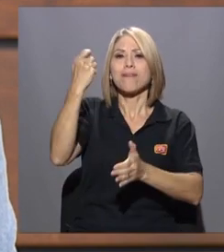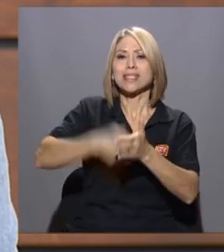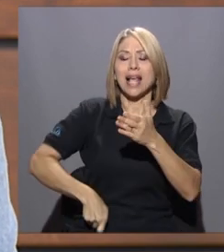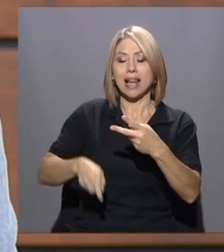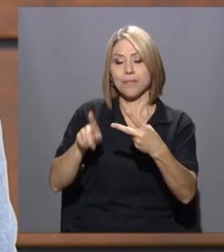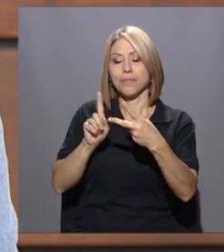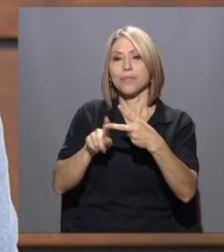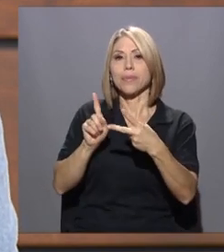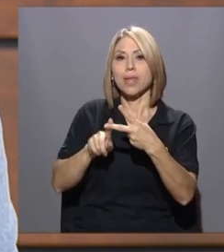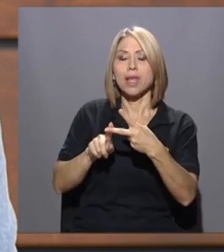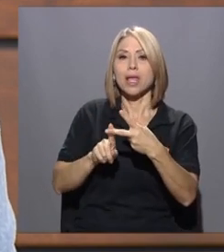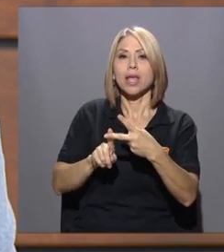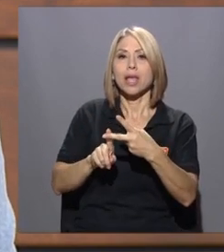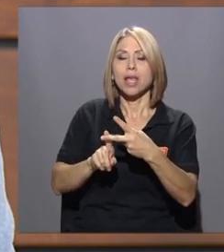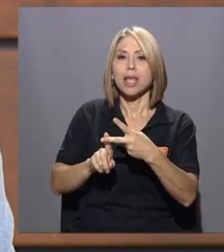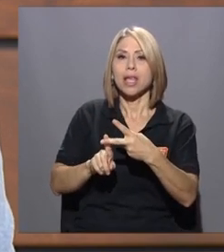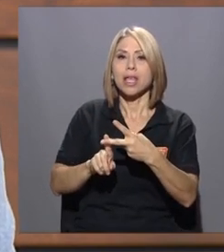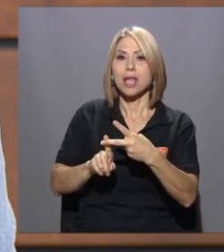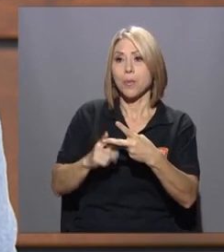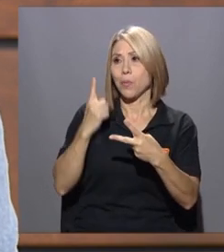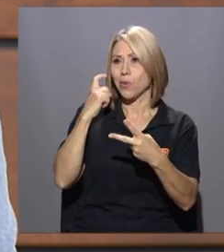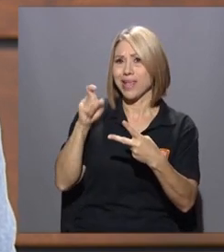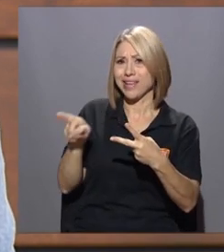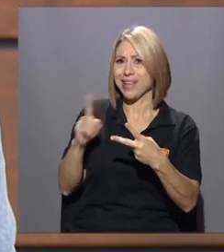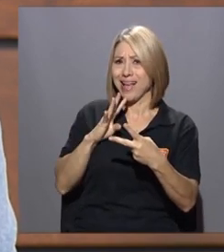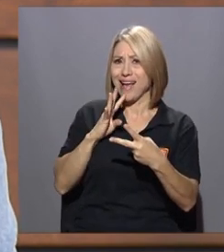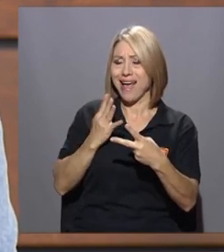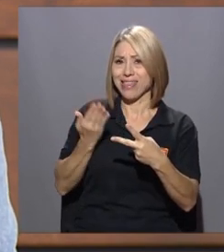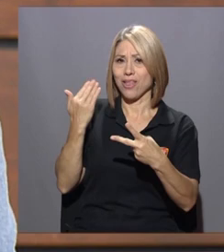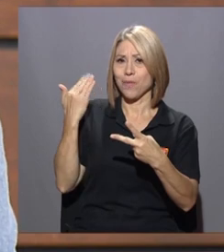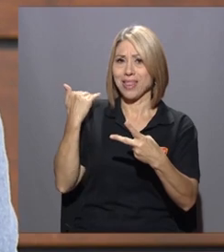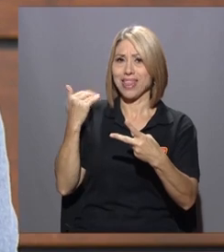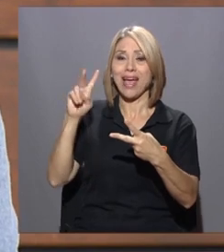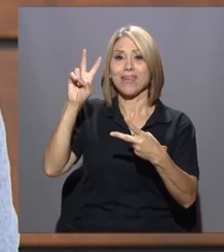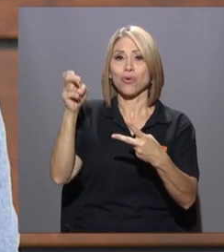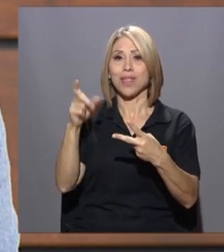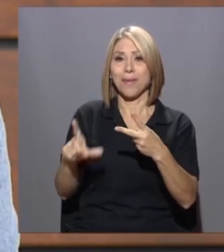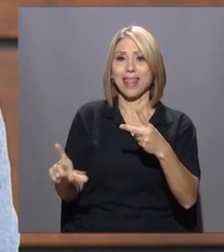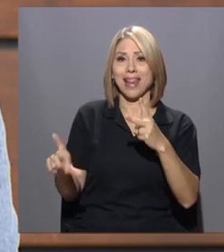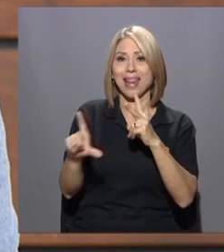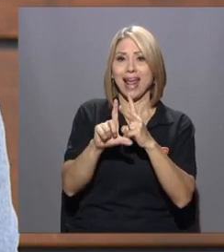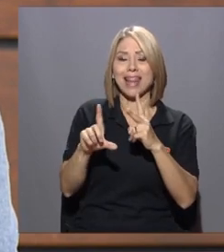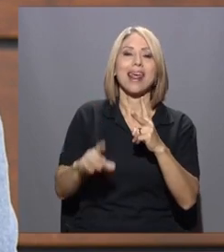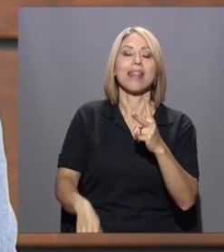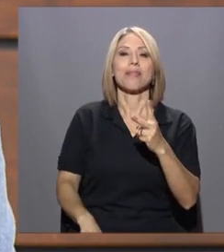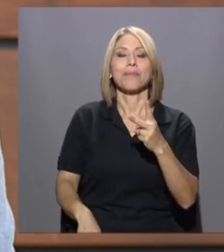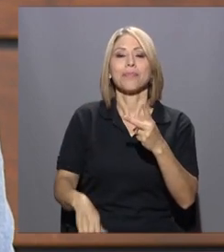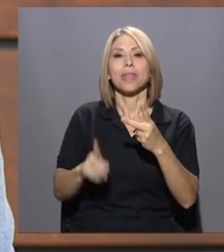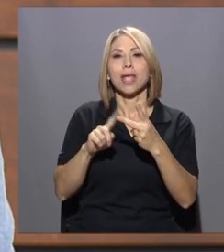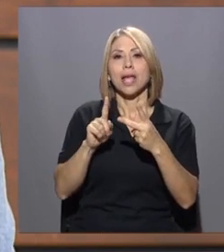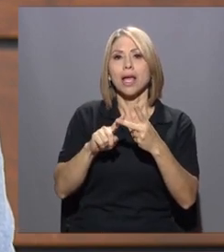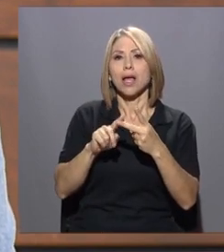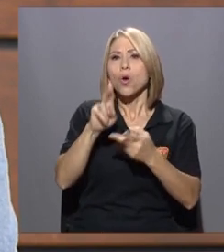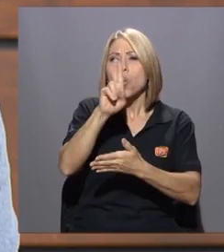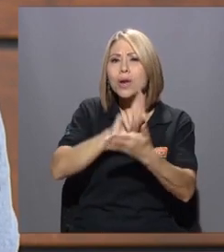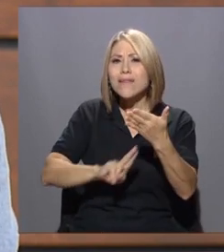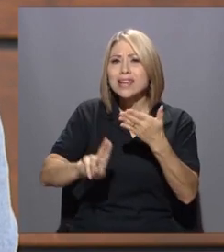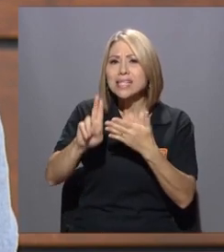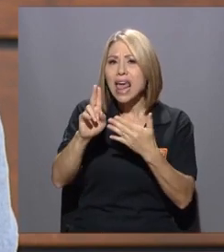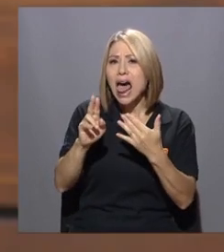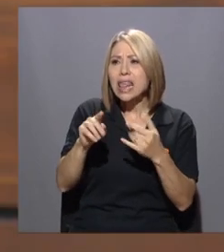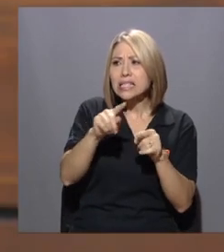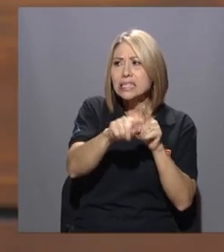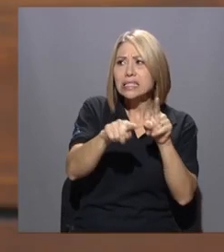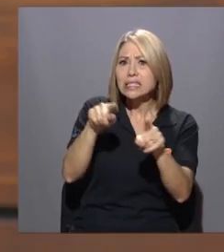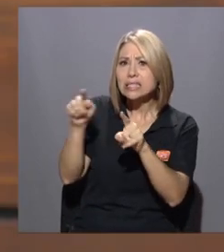Y la otra, porque de la reflexión que hizo anteriormente había un tema de legalidad. Y lo otro, ¿están las universidades bajo ataque, don